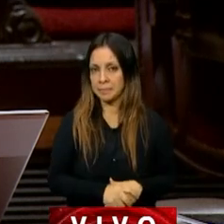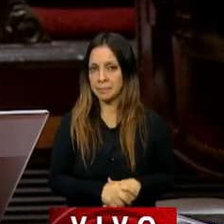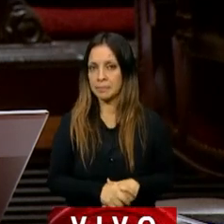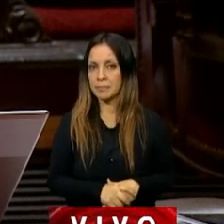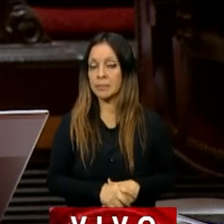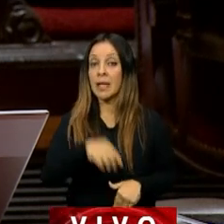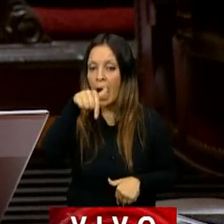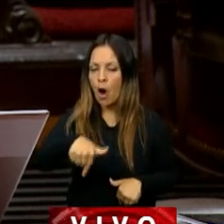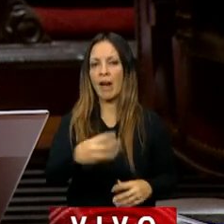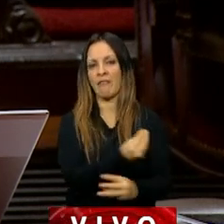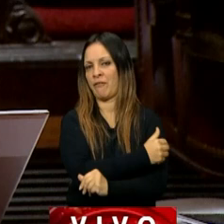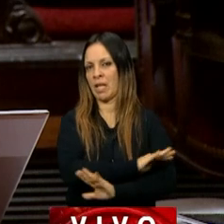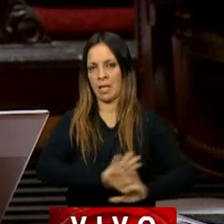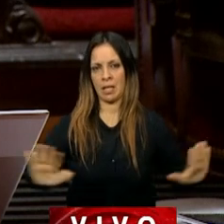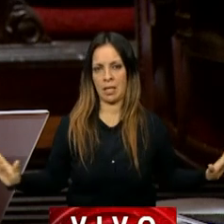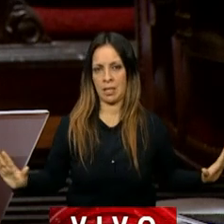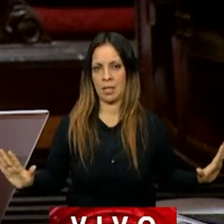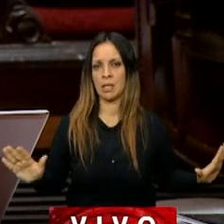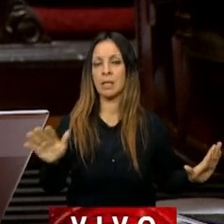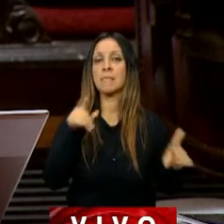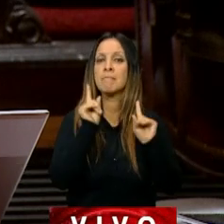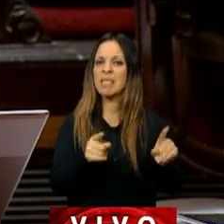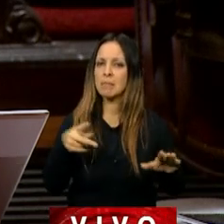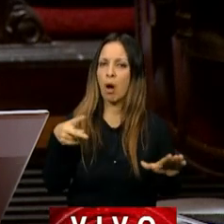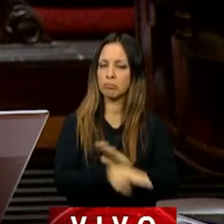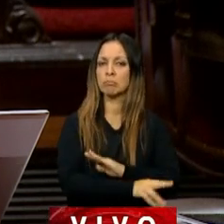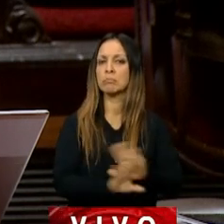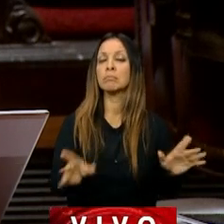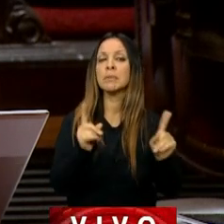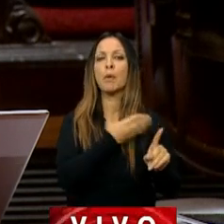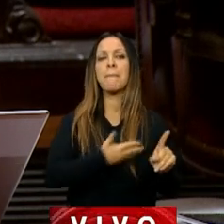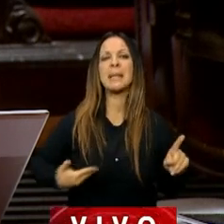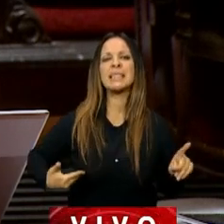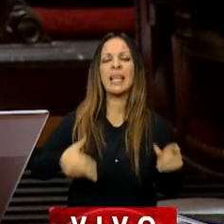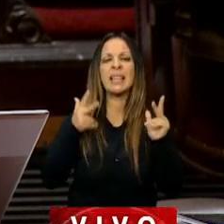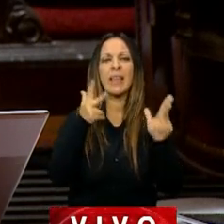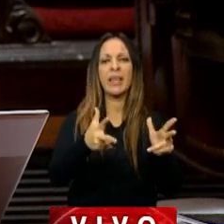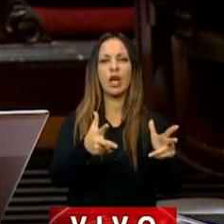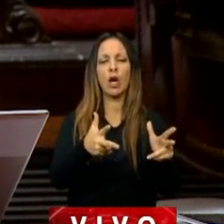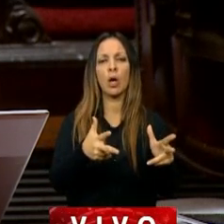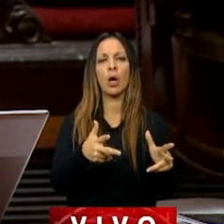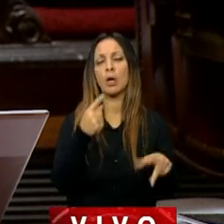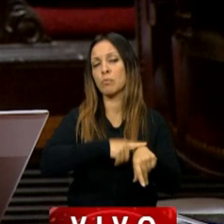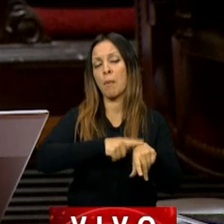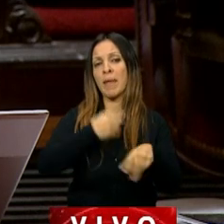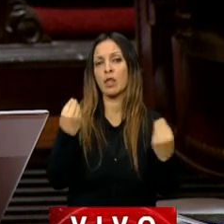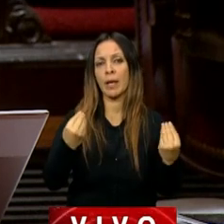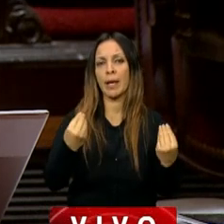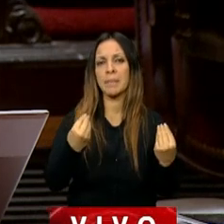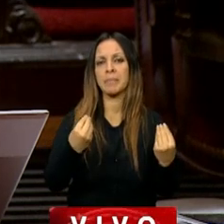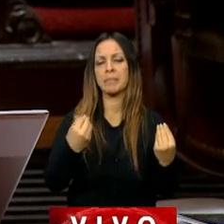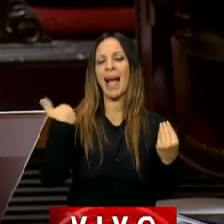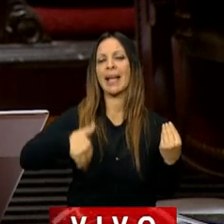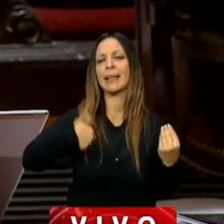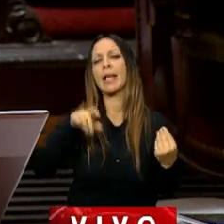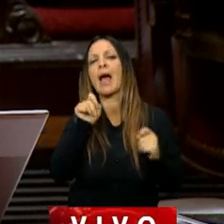Esto es lo que se termina. Lo que este mismo presidente llamó, en un momento desgraciado de este país, la Argentina de los